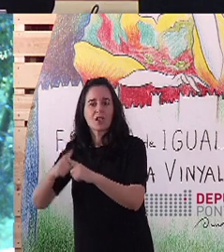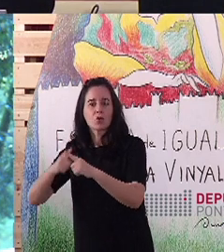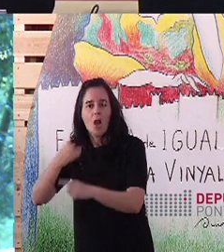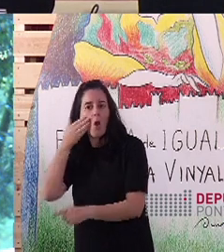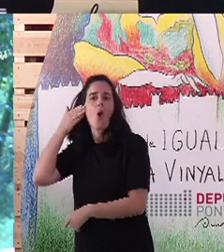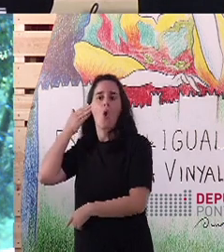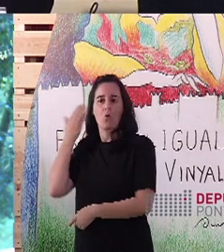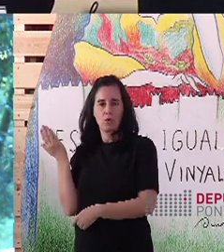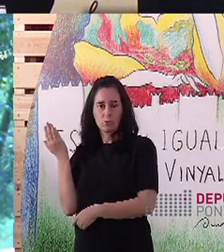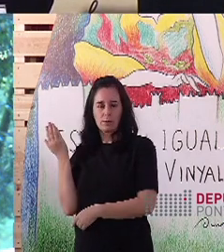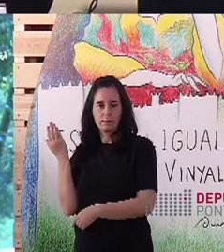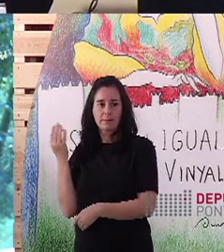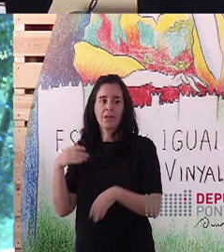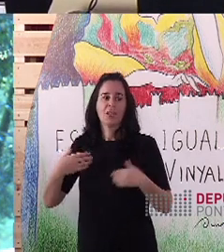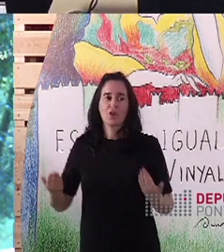fueron una respuesta